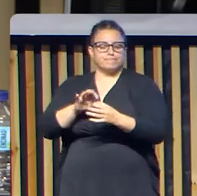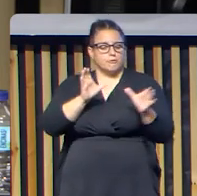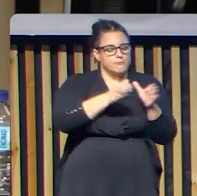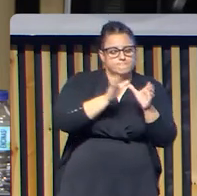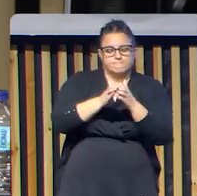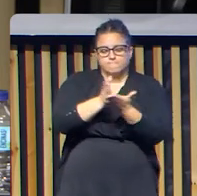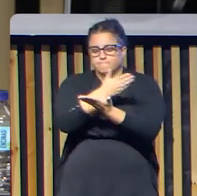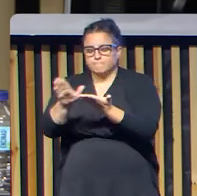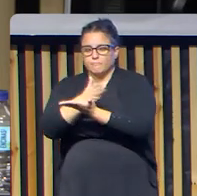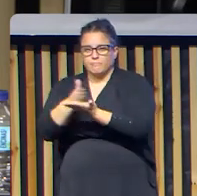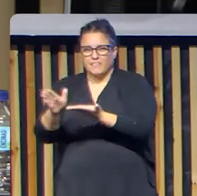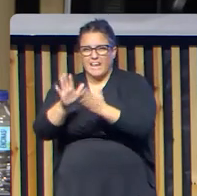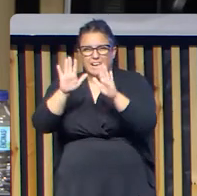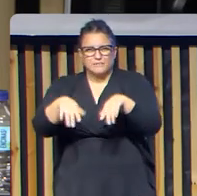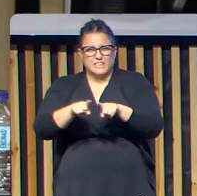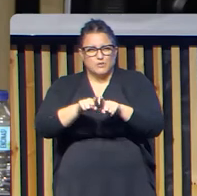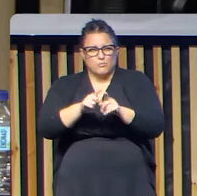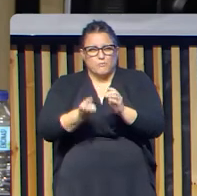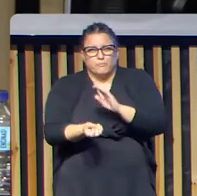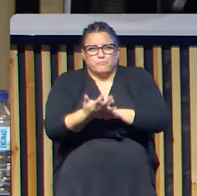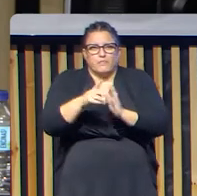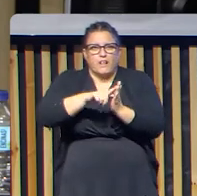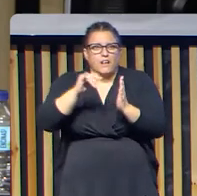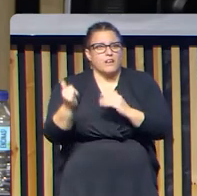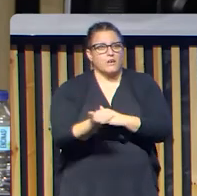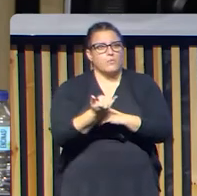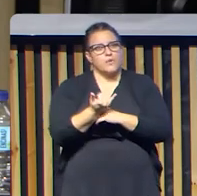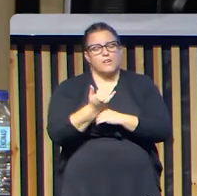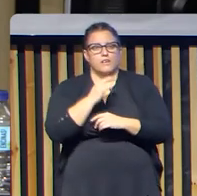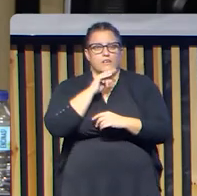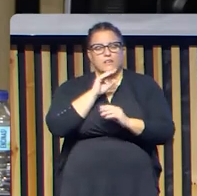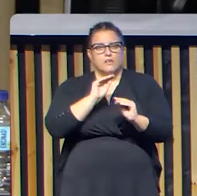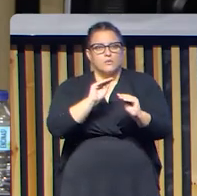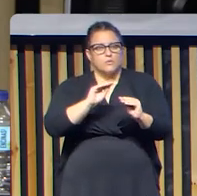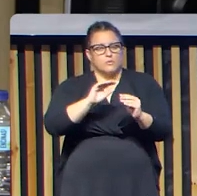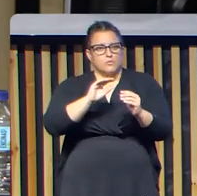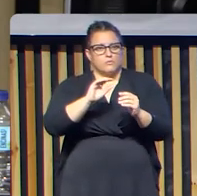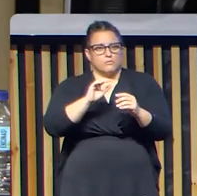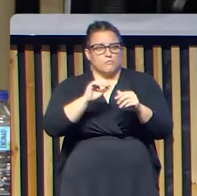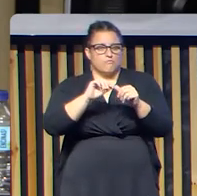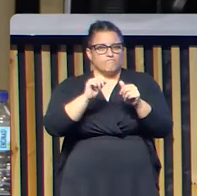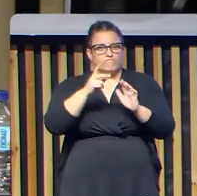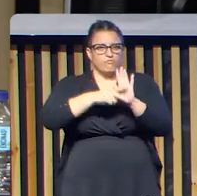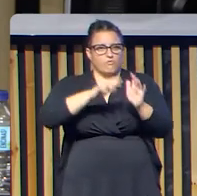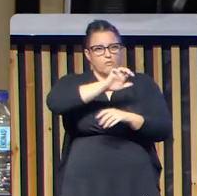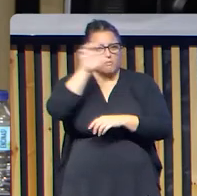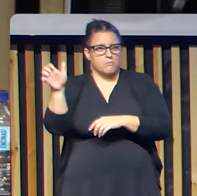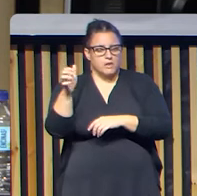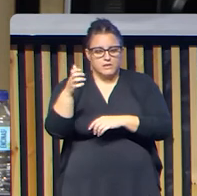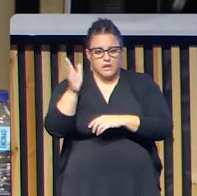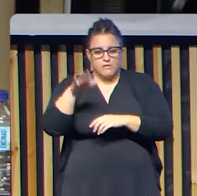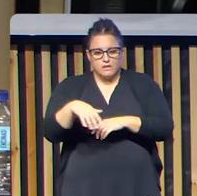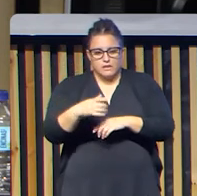lenguaje burocrático europeo el llamado eurochargon que estaba poniendo muy alerta a países con